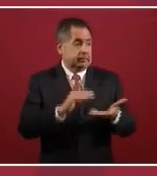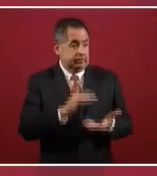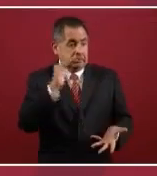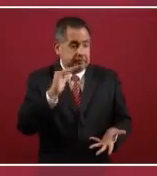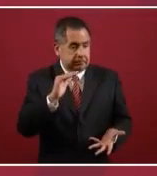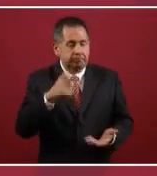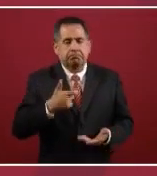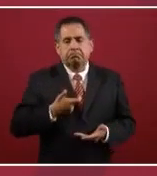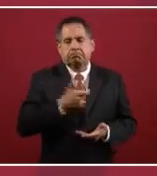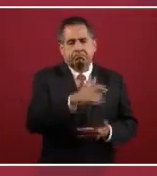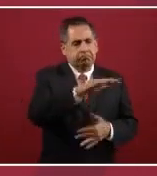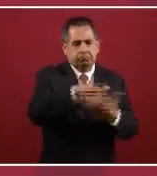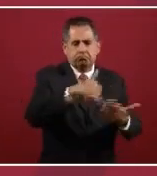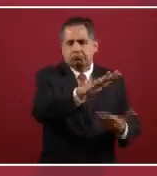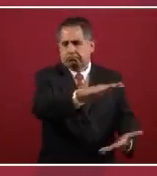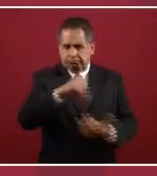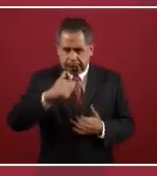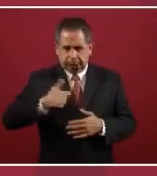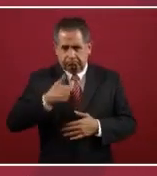en,